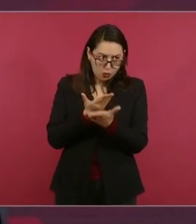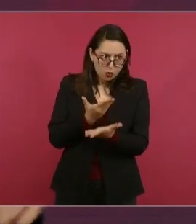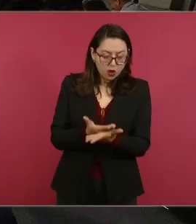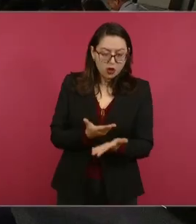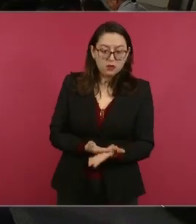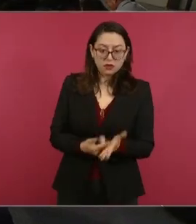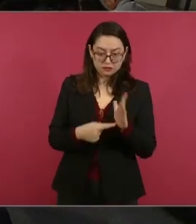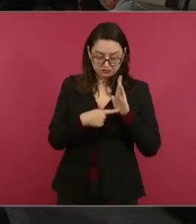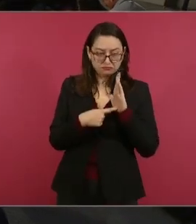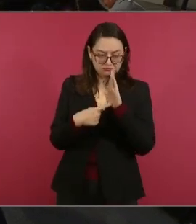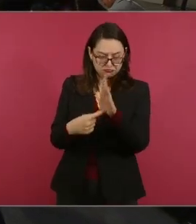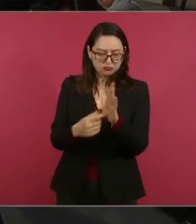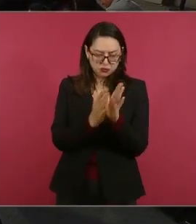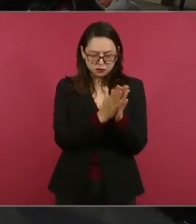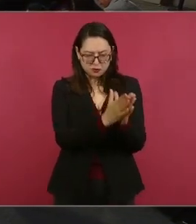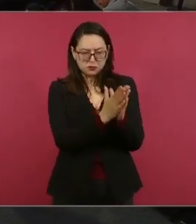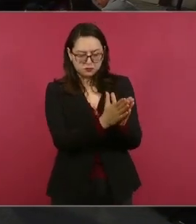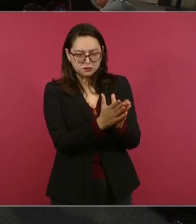y lo pruebe.